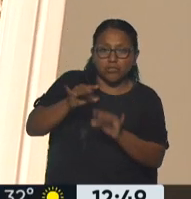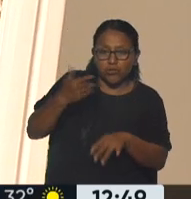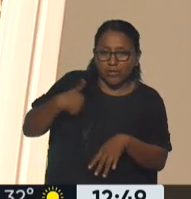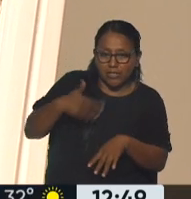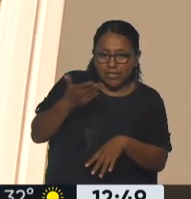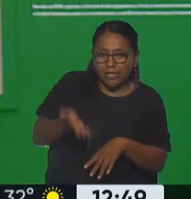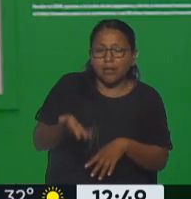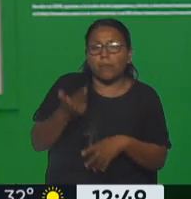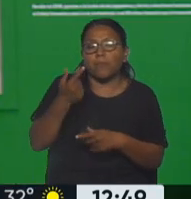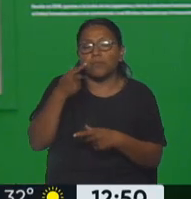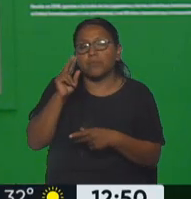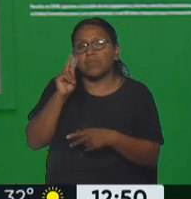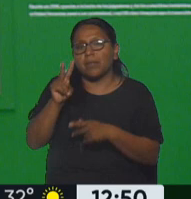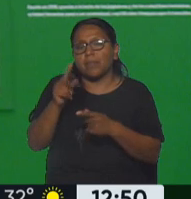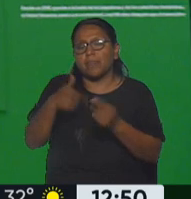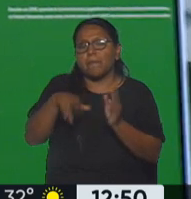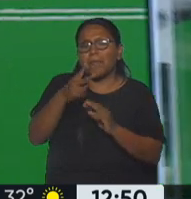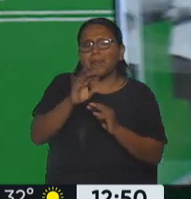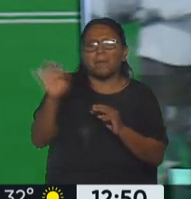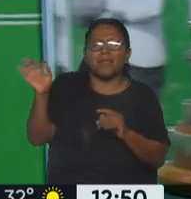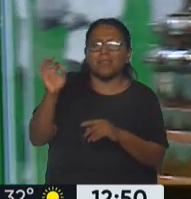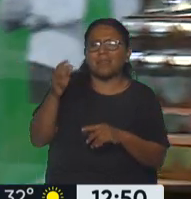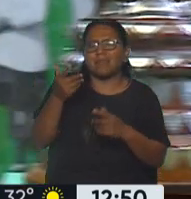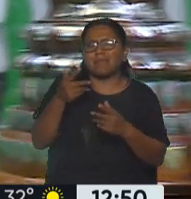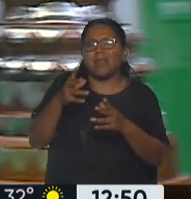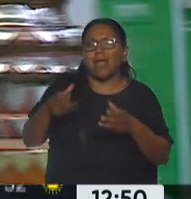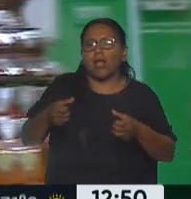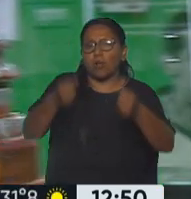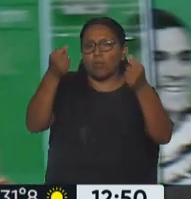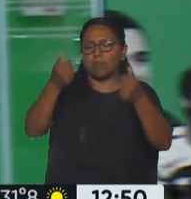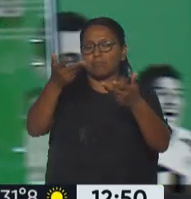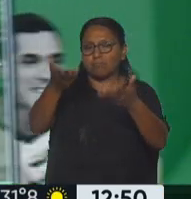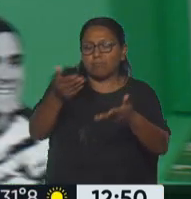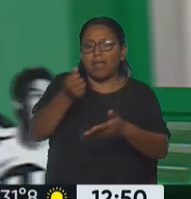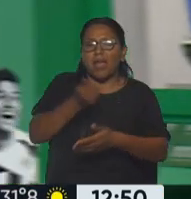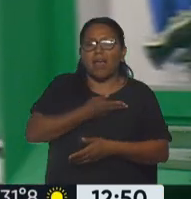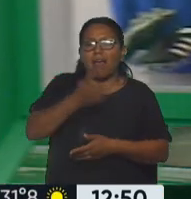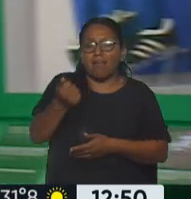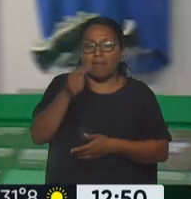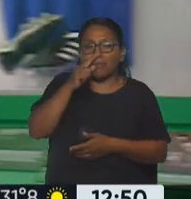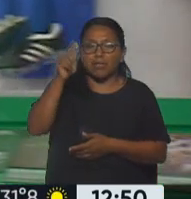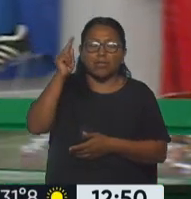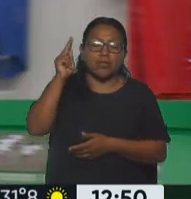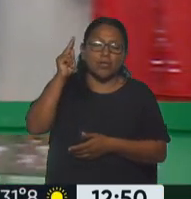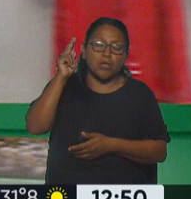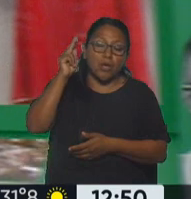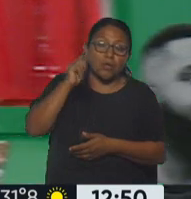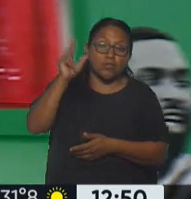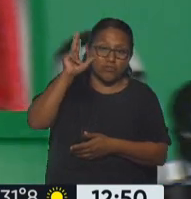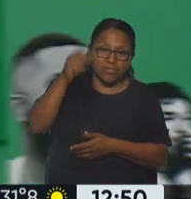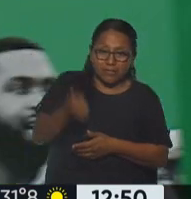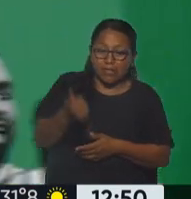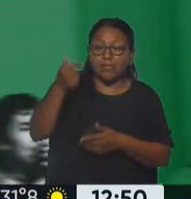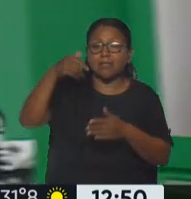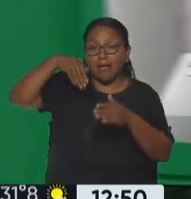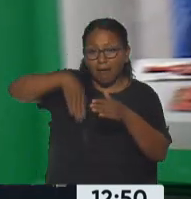ver, entre muchas otras cosas y más de 20 camisetas, la Copa Mundial que recibió la AFA en 1986. Y luego ya tenemos en las salas de